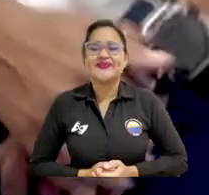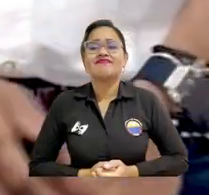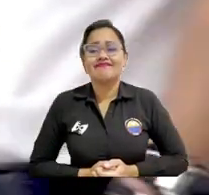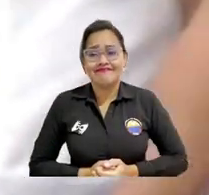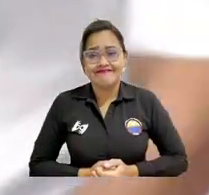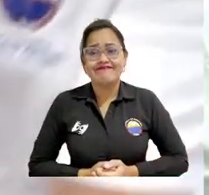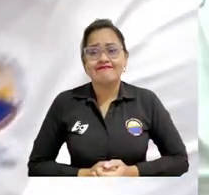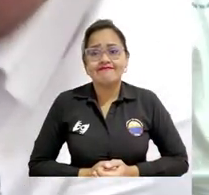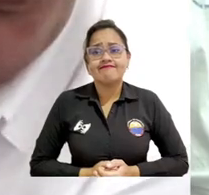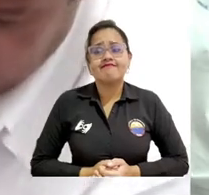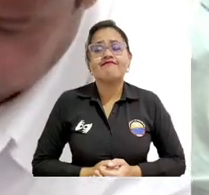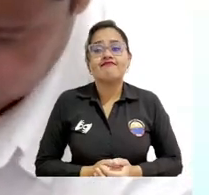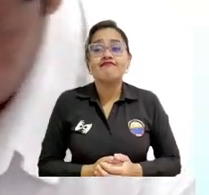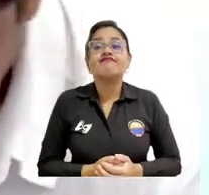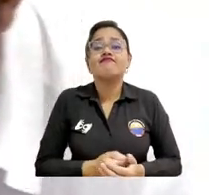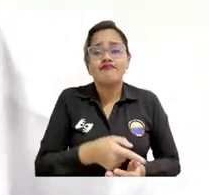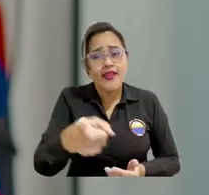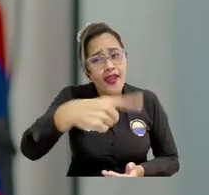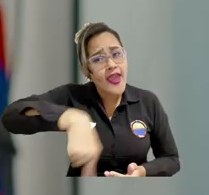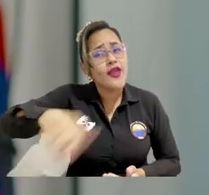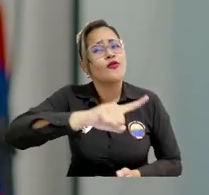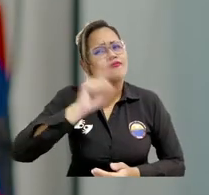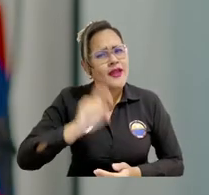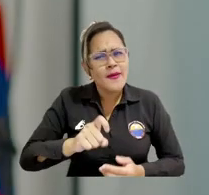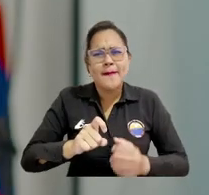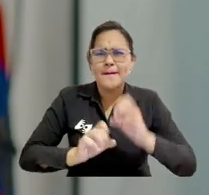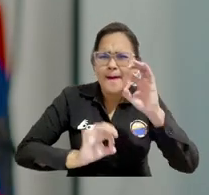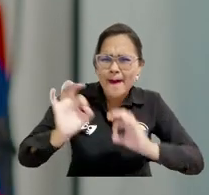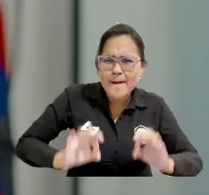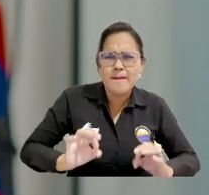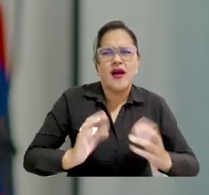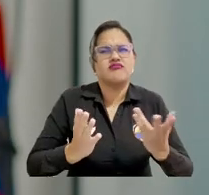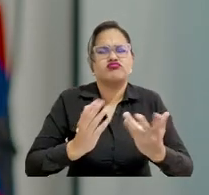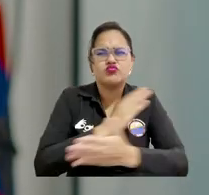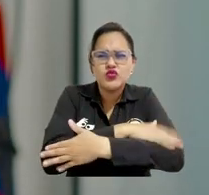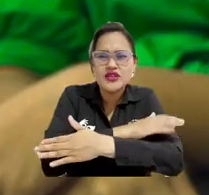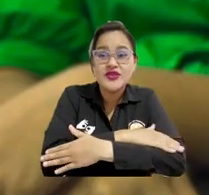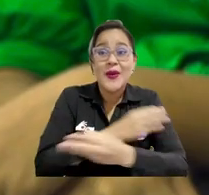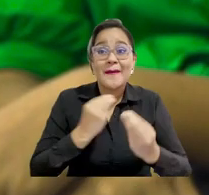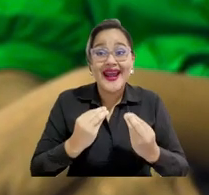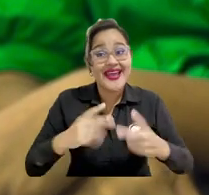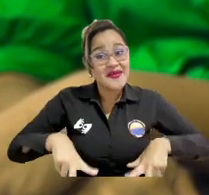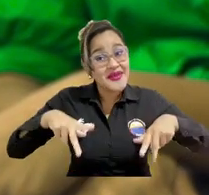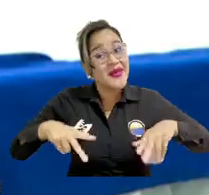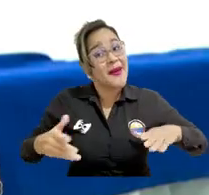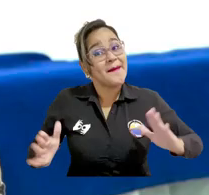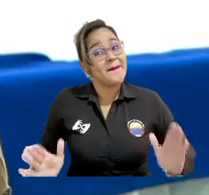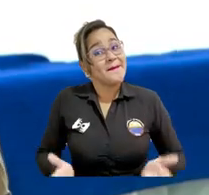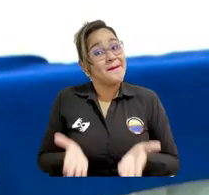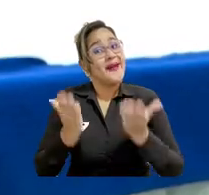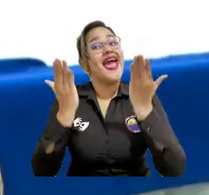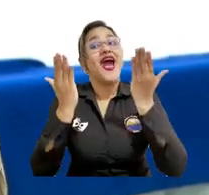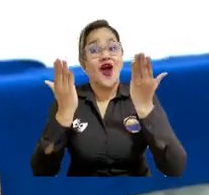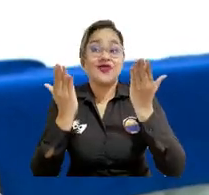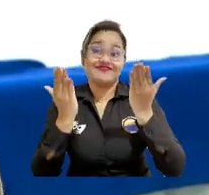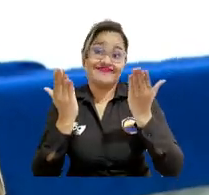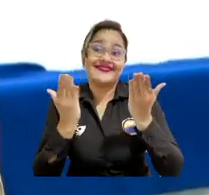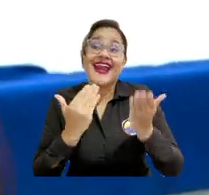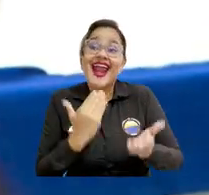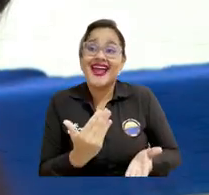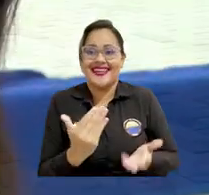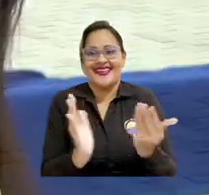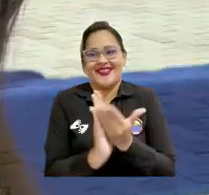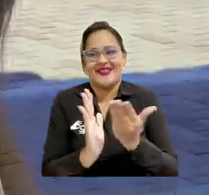Para garantizarles de que ellos se preparen y sigan mejorando su condición de vida a través de la educación. Desde que